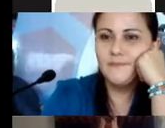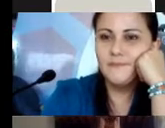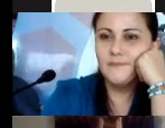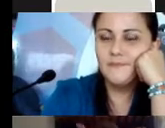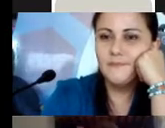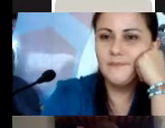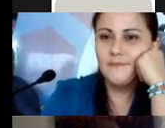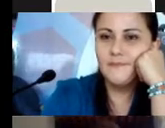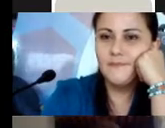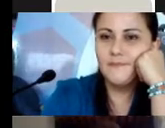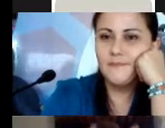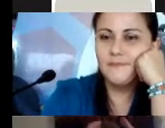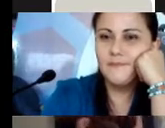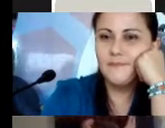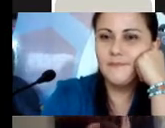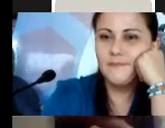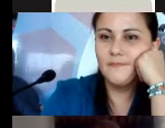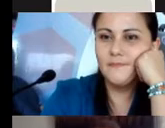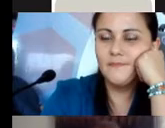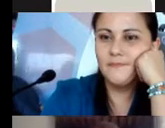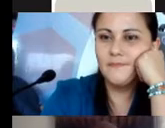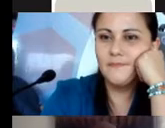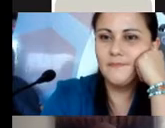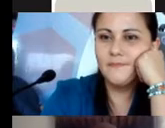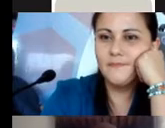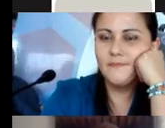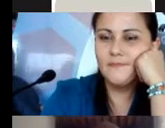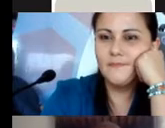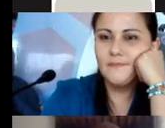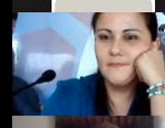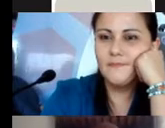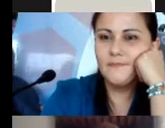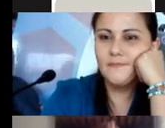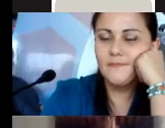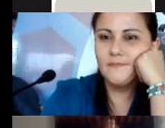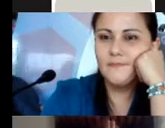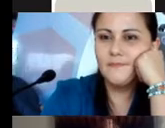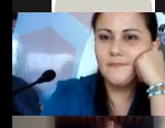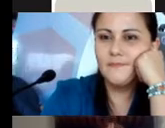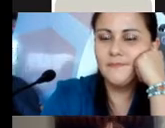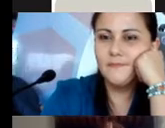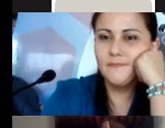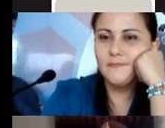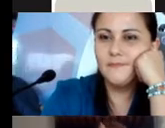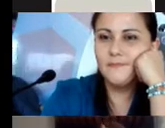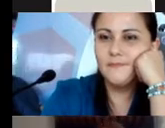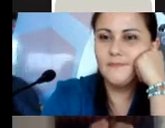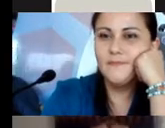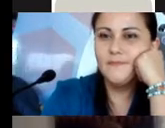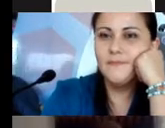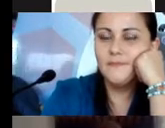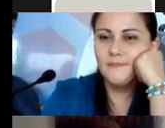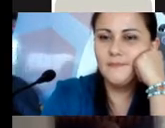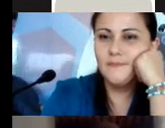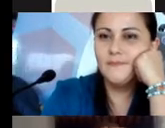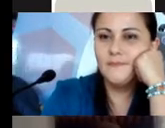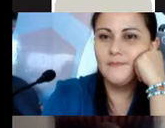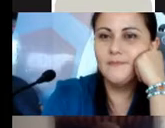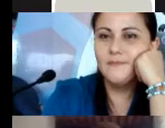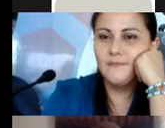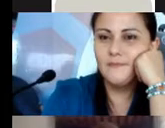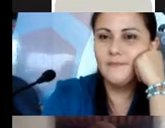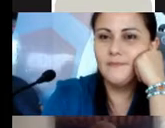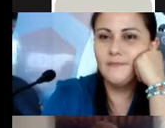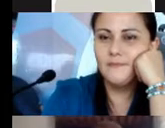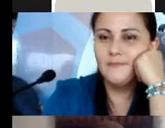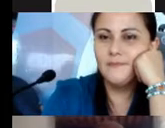al revés, están en el centro, y prácticamente lo que yo no puedo hacer ahora sería tener los apoyapiés, los tubos de los apoyapiés en